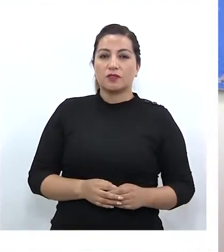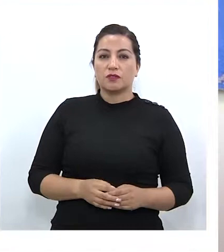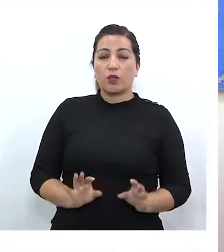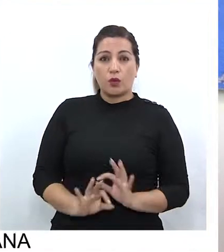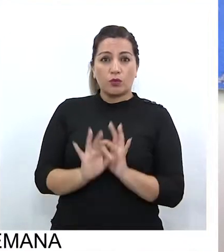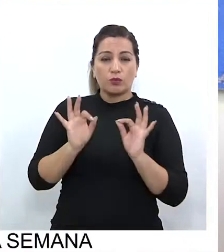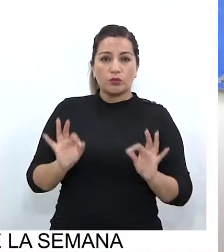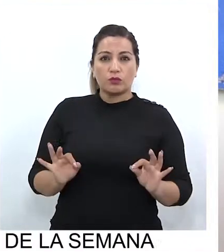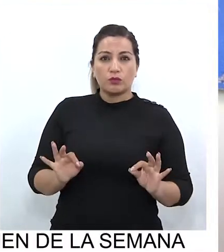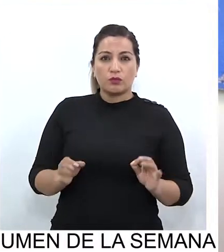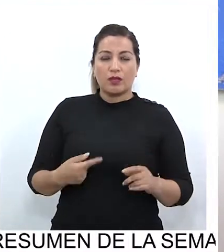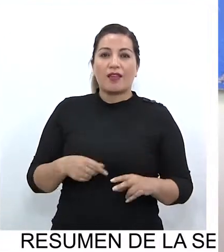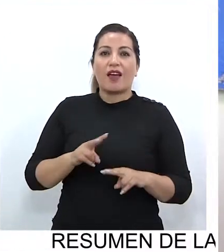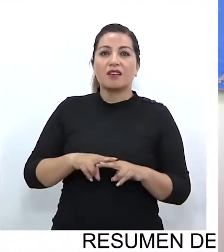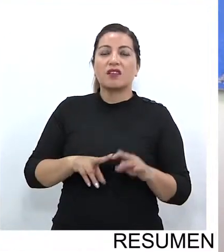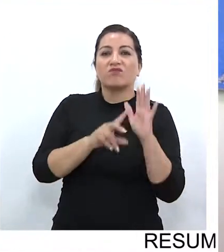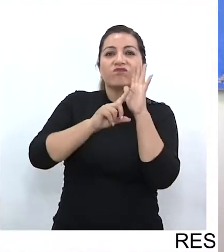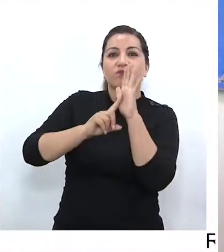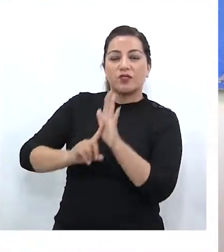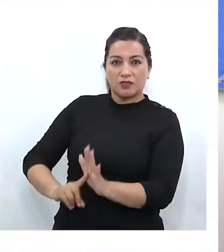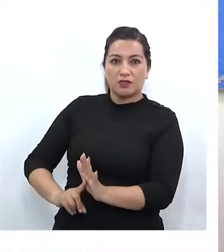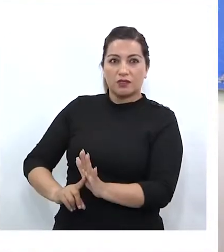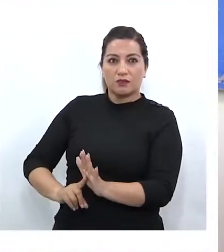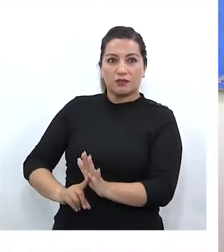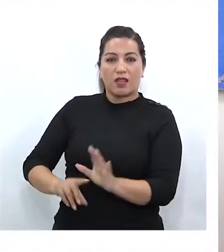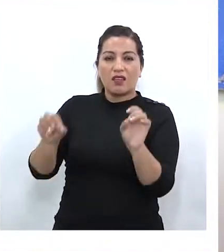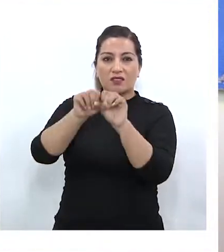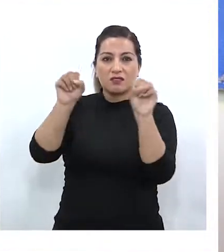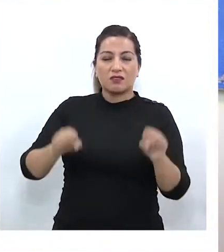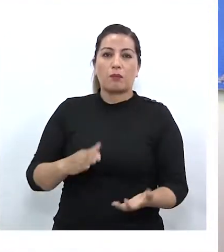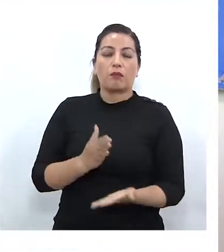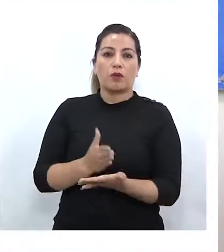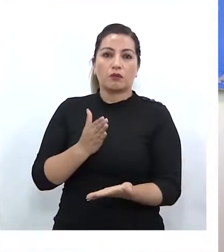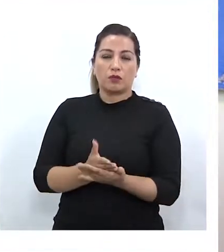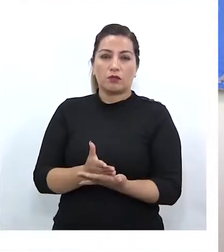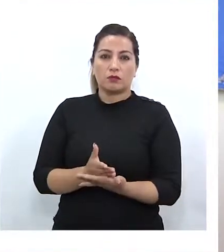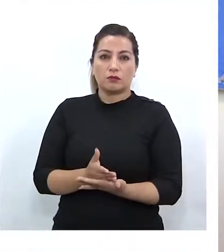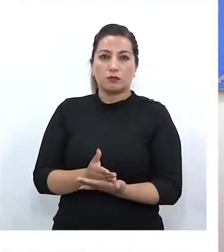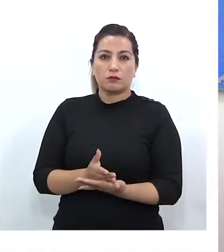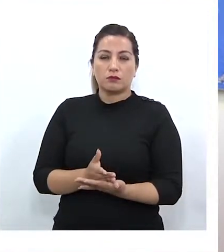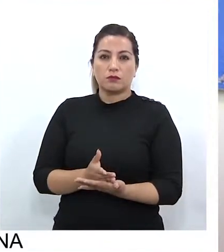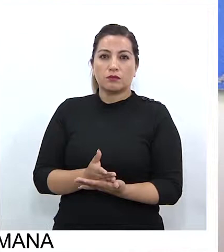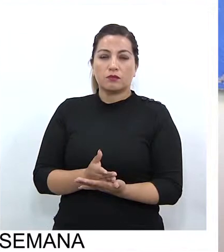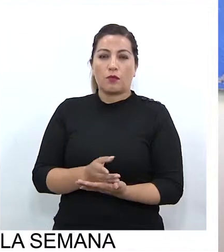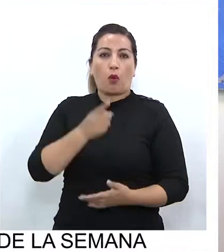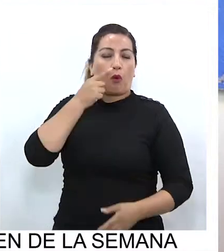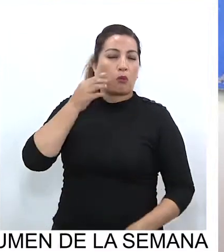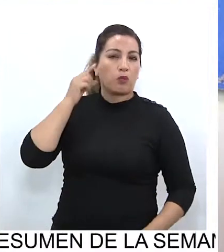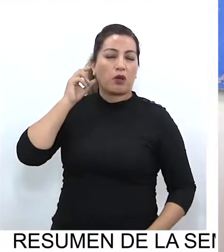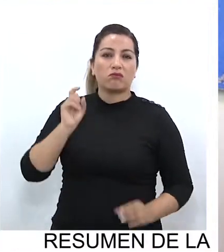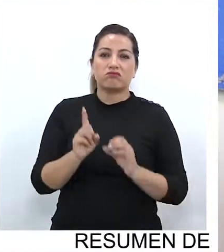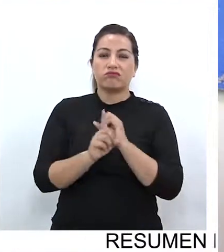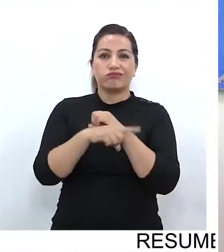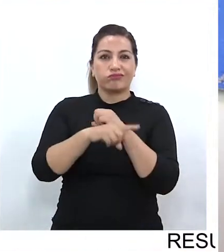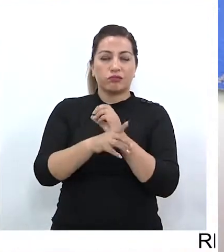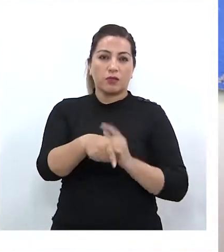bajo ningún punto de vista se generen discriminaciones en el sistema escolar por razones de sexo.